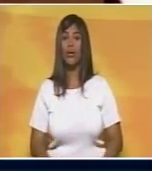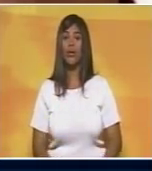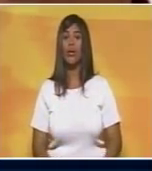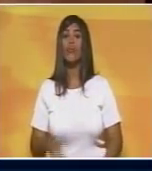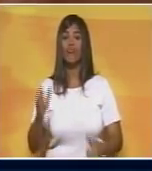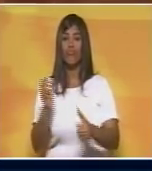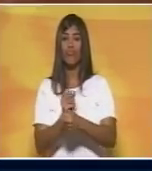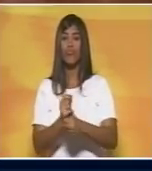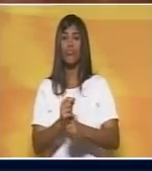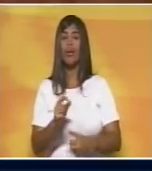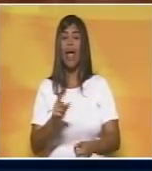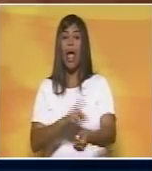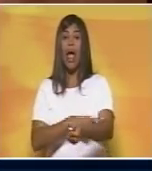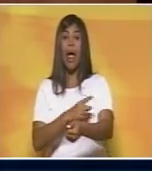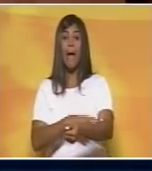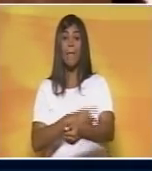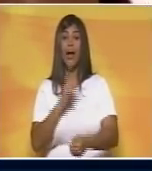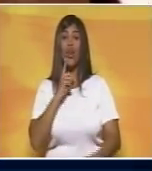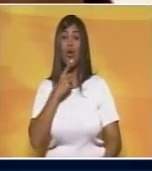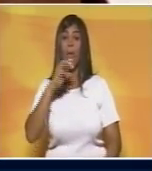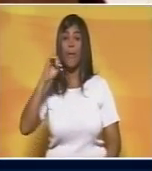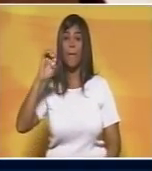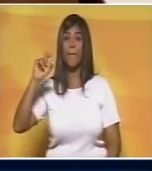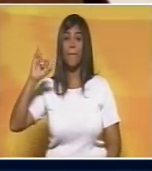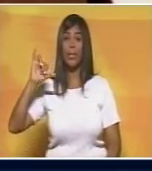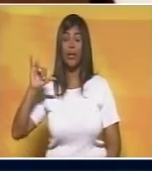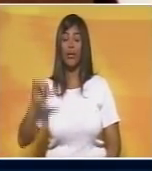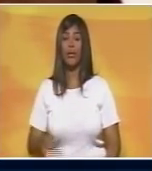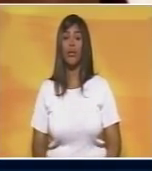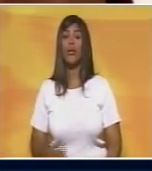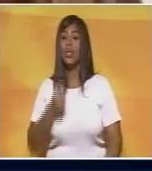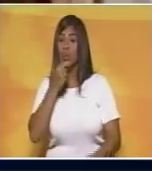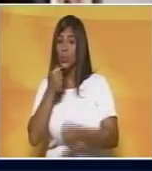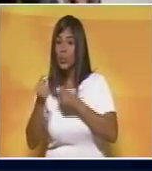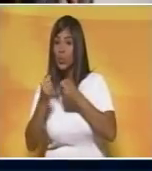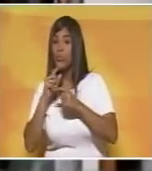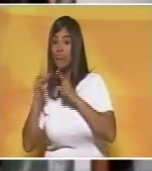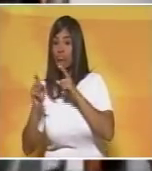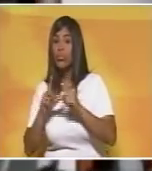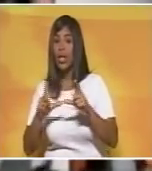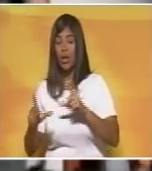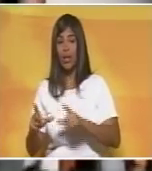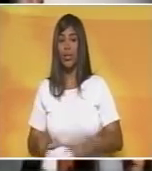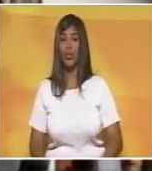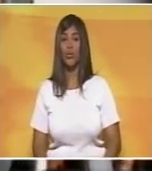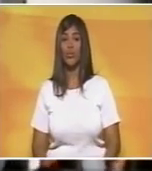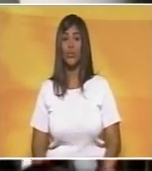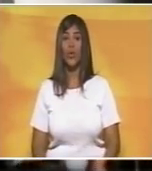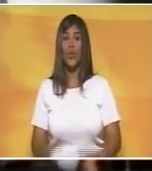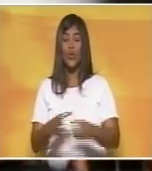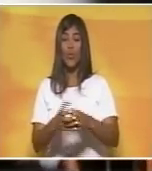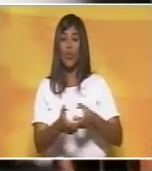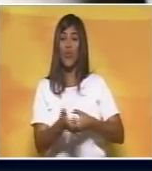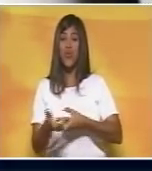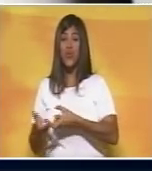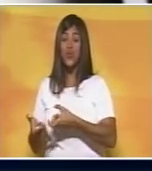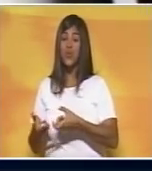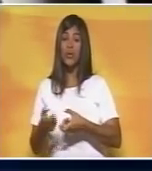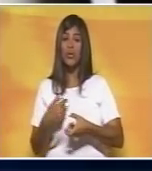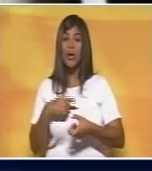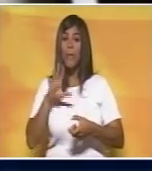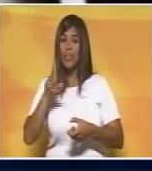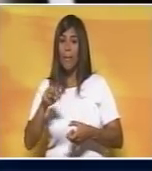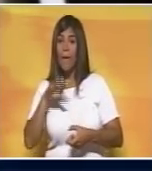ya identificada como la hermana del nombre Meli, ya entrevista con ella. El escuadrón de binomios, con su desarrollado